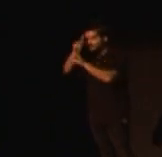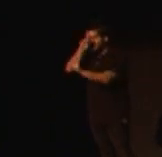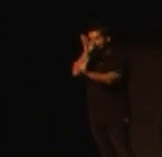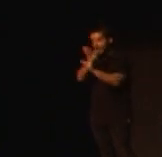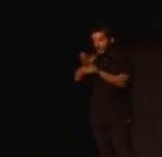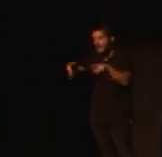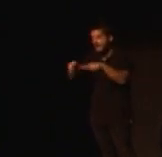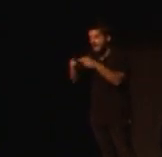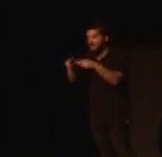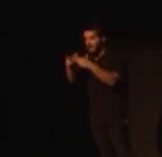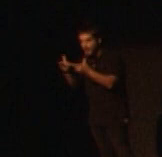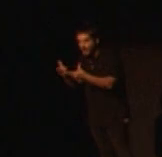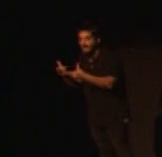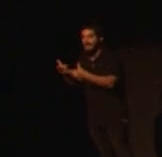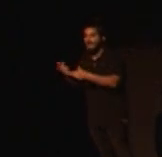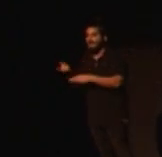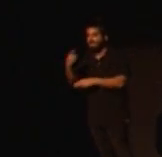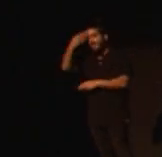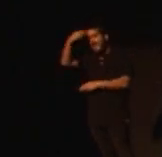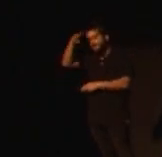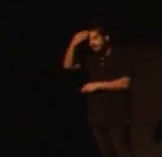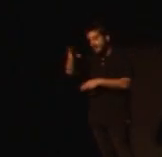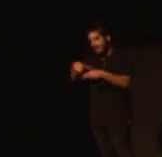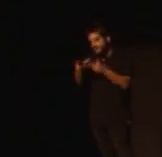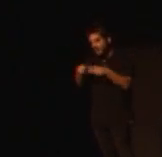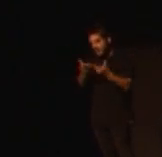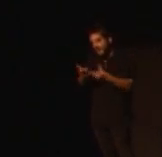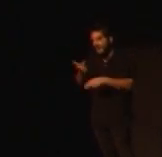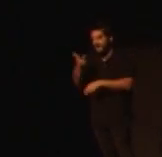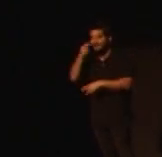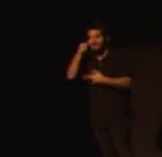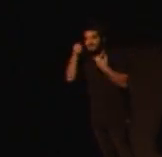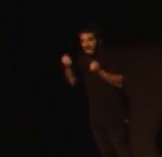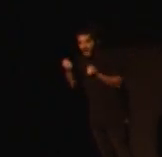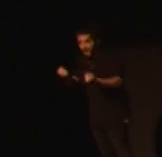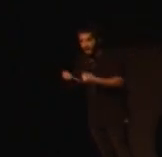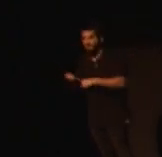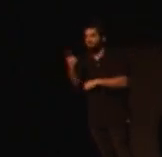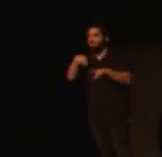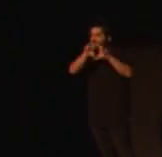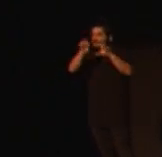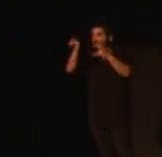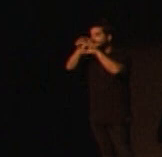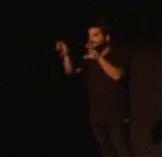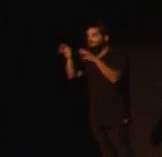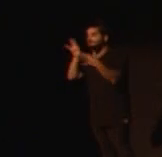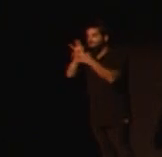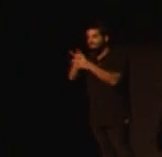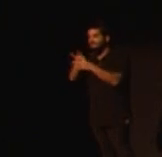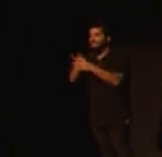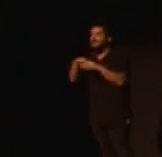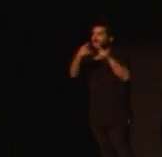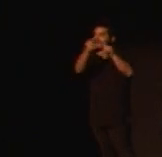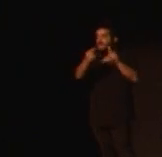sociología, trabajo social, antropología social, educación, salud, y que junto a otras entidades de carácter más tecnológico, del diseño y de la